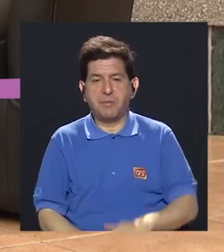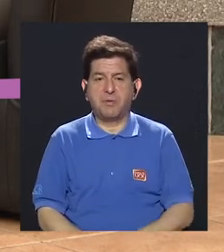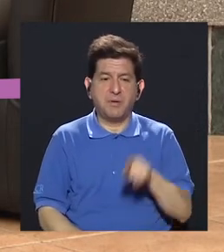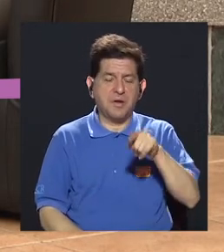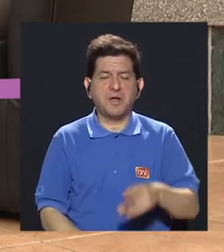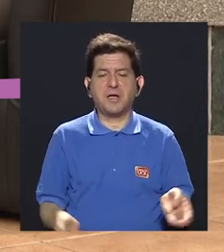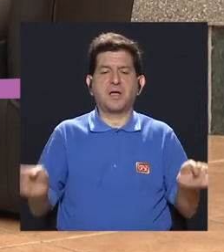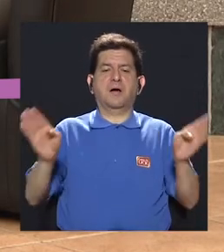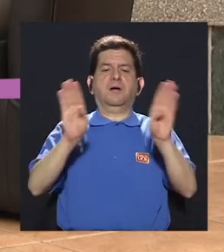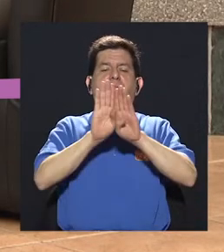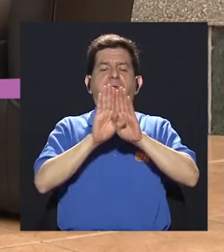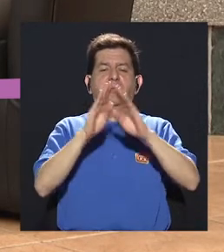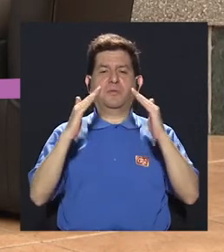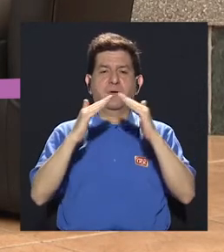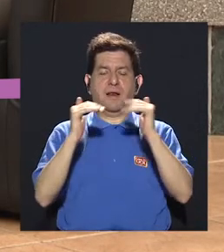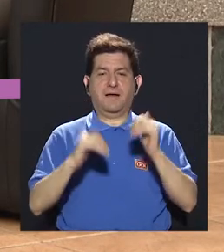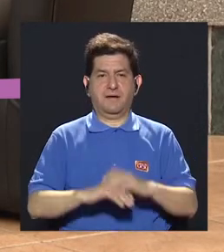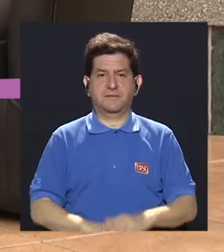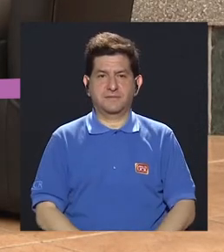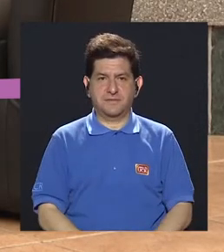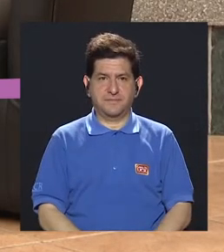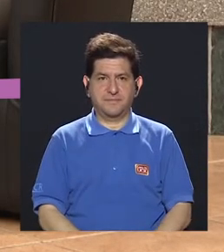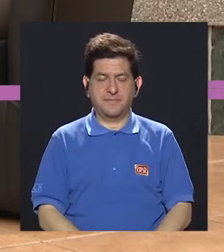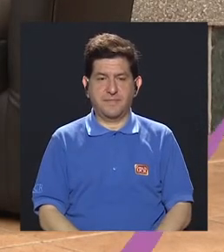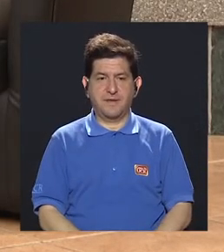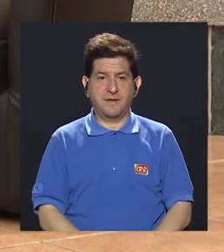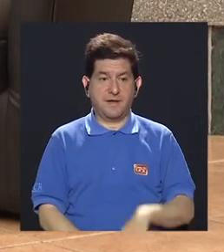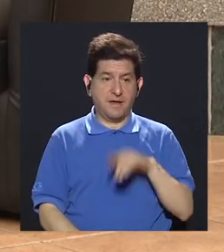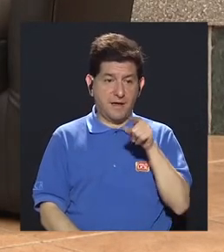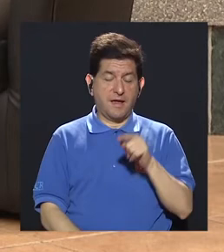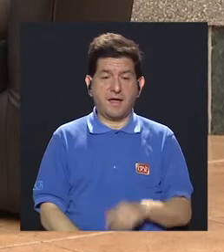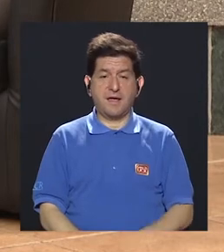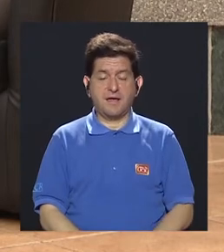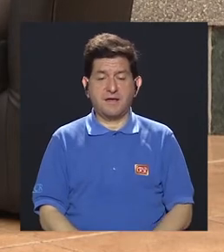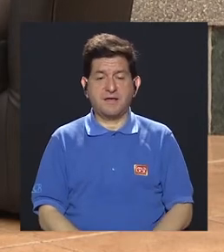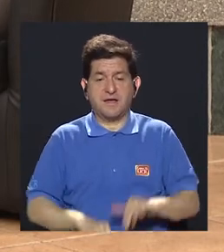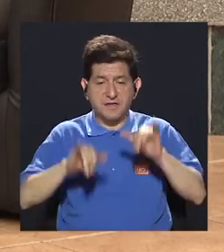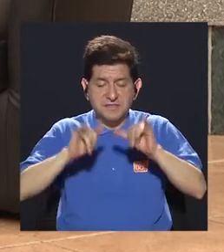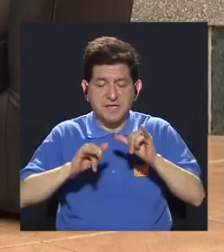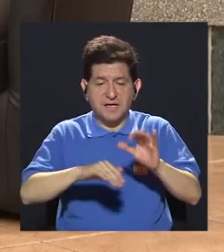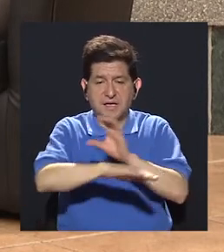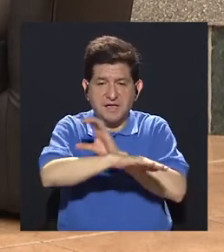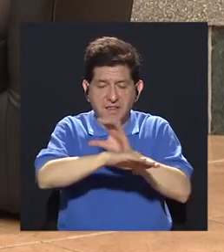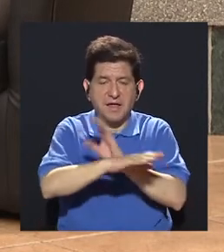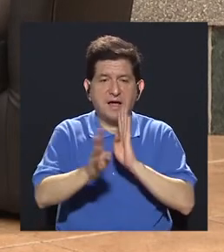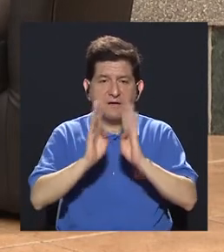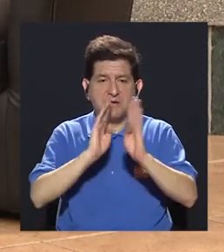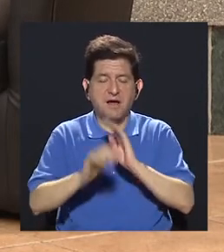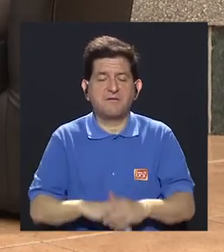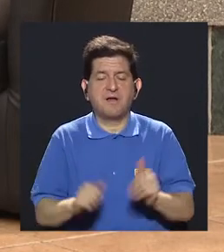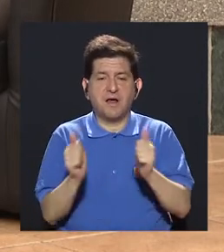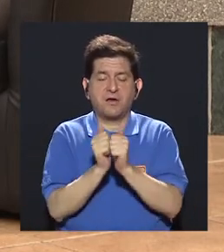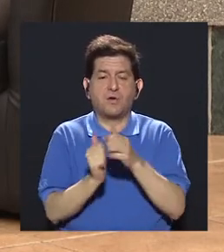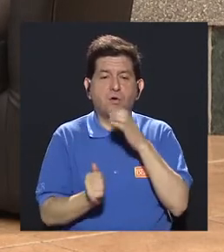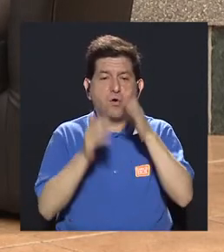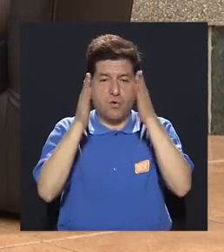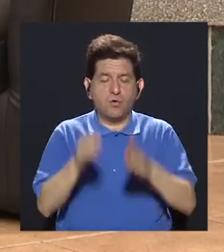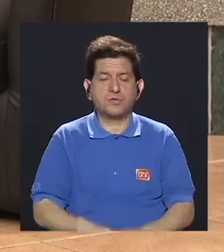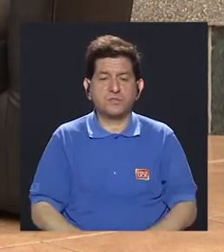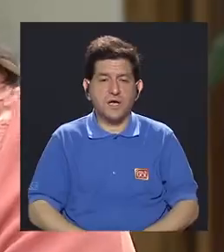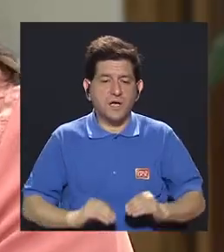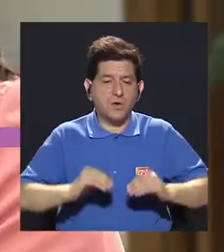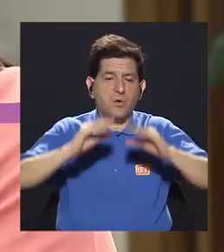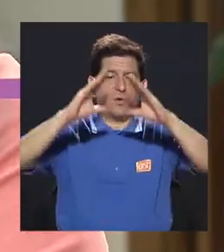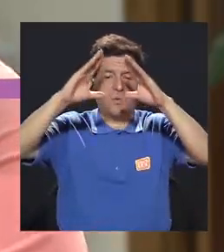encerró en la casa, ¿verdad? Y contaba que se metió en la computadora, que hablaba con el consejero, consejera día y